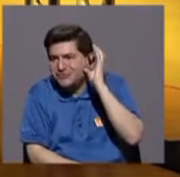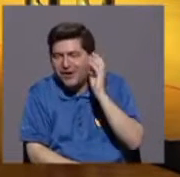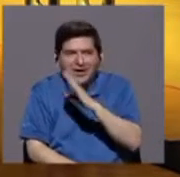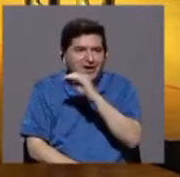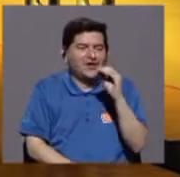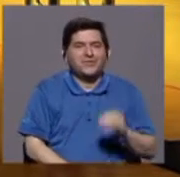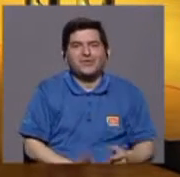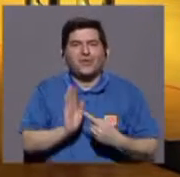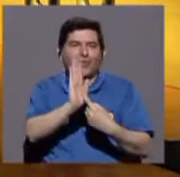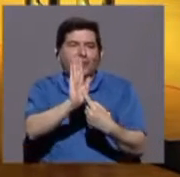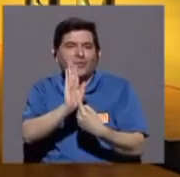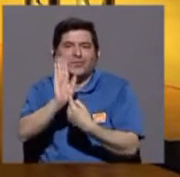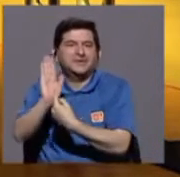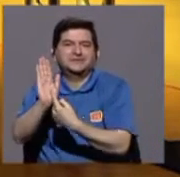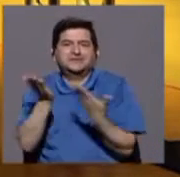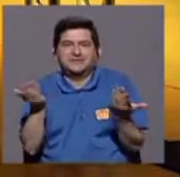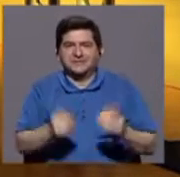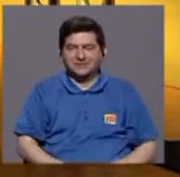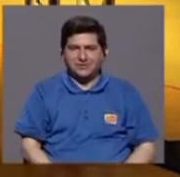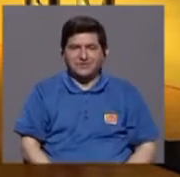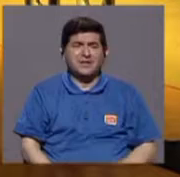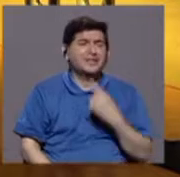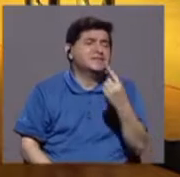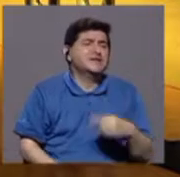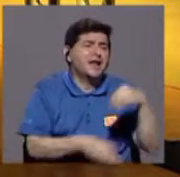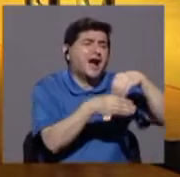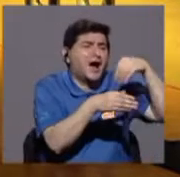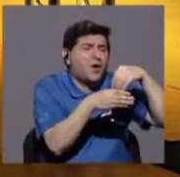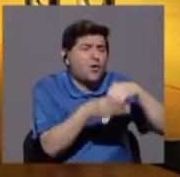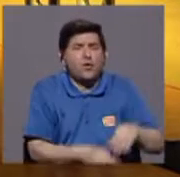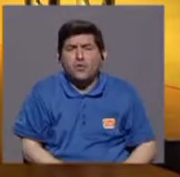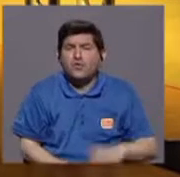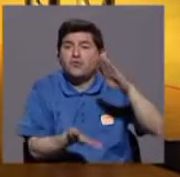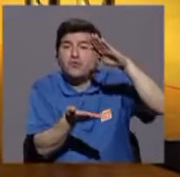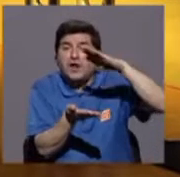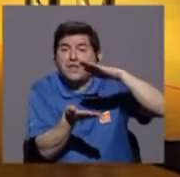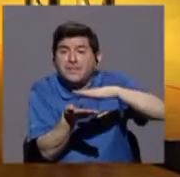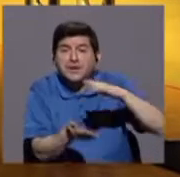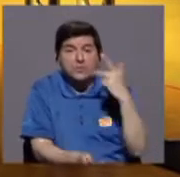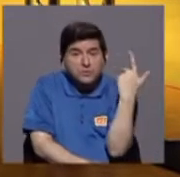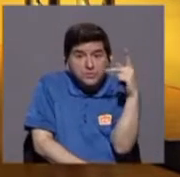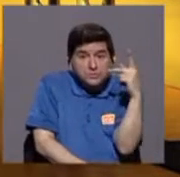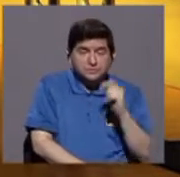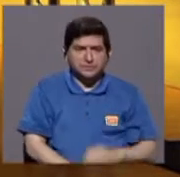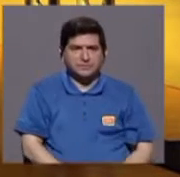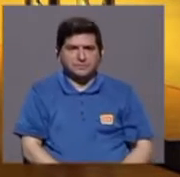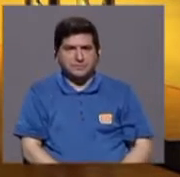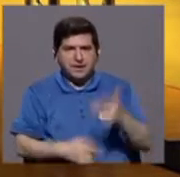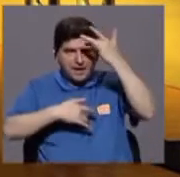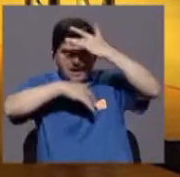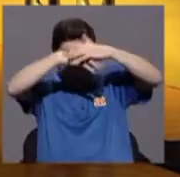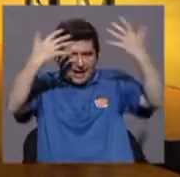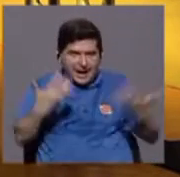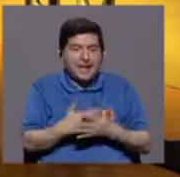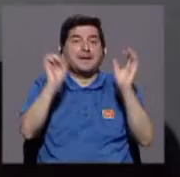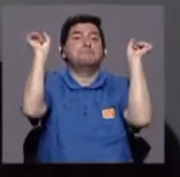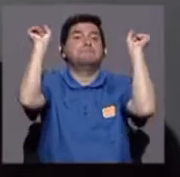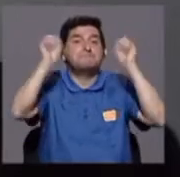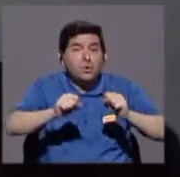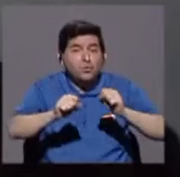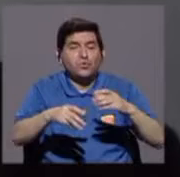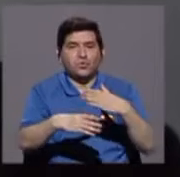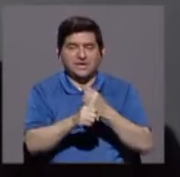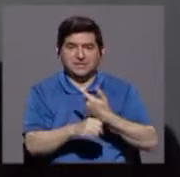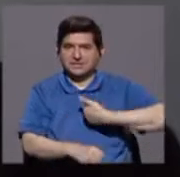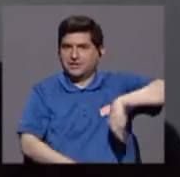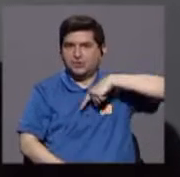en las presentaciones que hacemos, ¿verdad? Ahorren, reduzcan sus niveles de exposición. La pandemia logró lo que no habíamos logrado